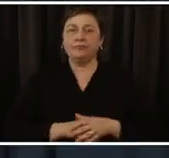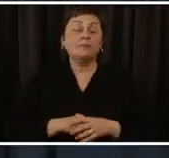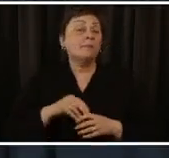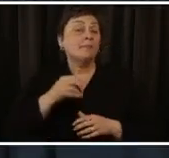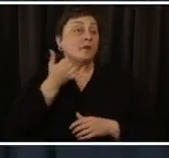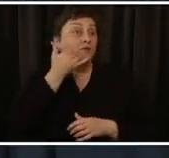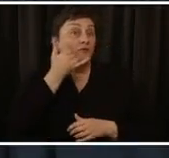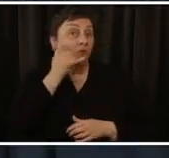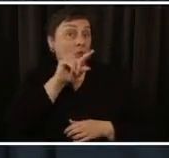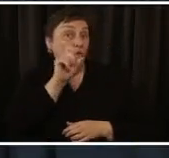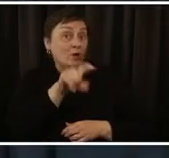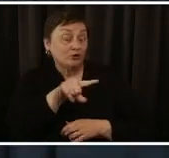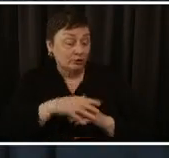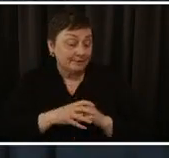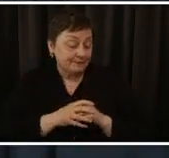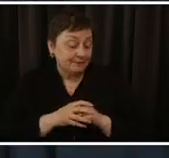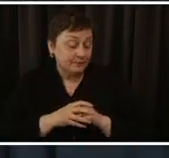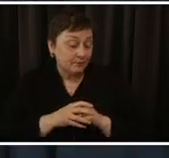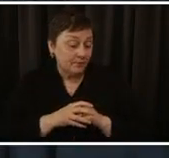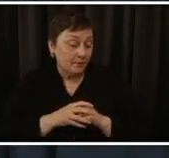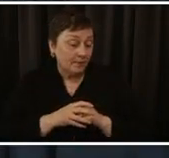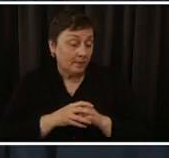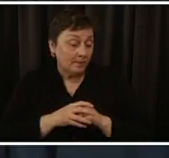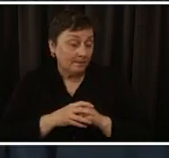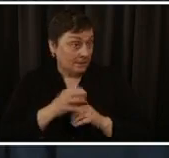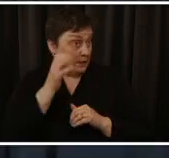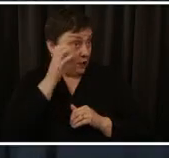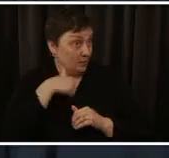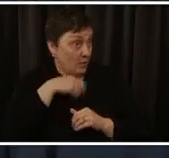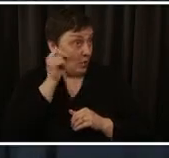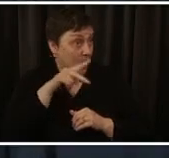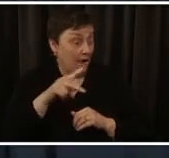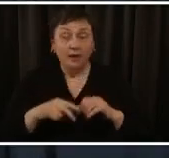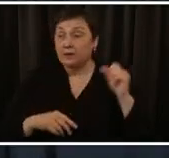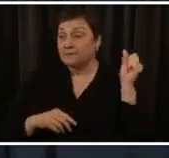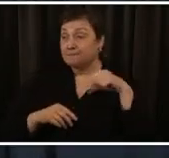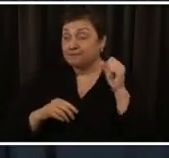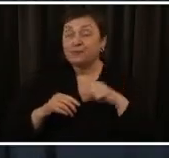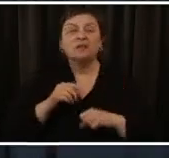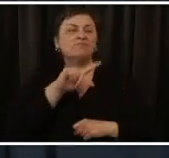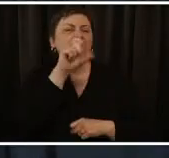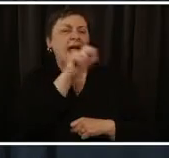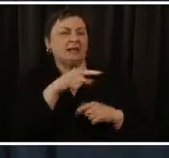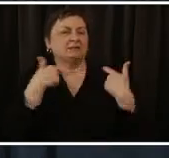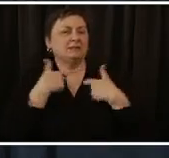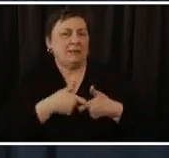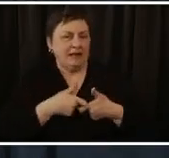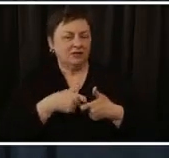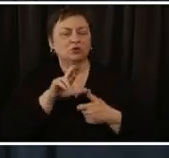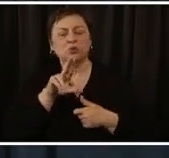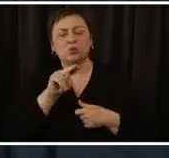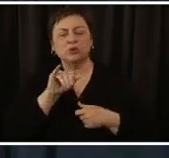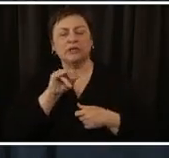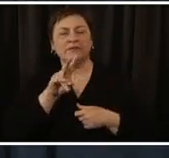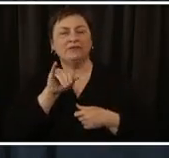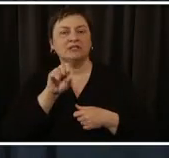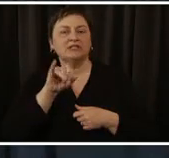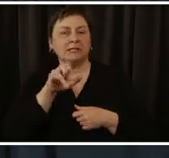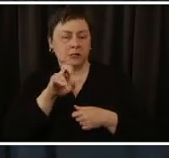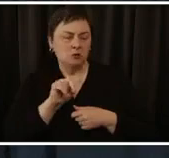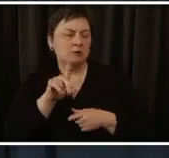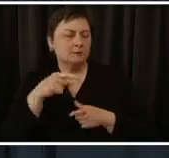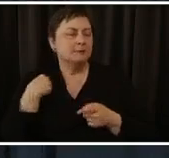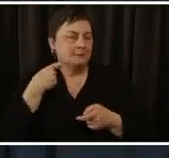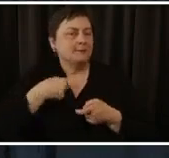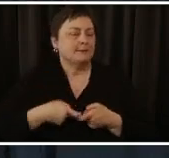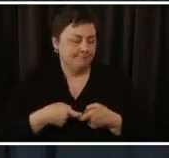Hello, Governor, can you hear me? Yes? Gobernador, soy Jesús Carrasquel de Noticias Univisión. Gobernador, sabemos que hay un proyecto de